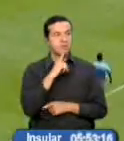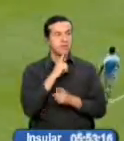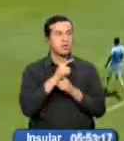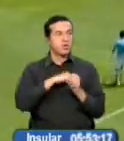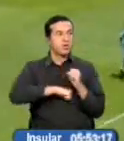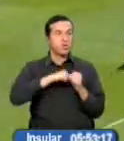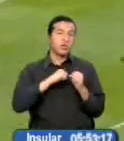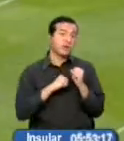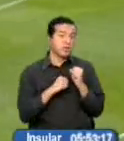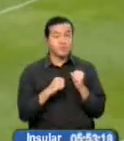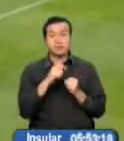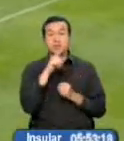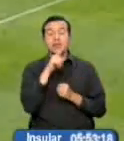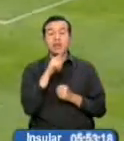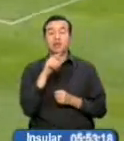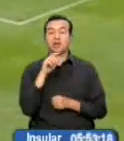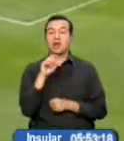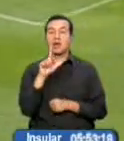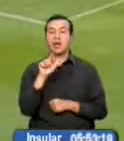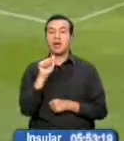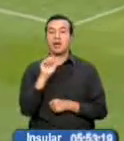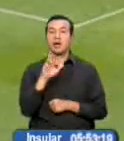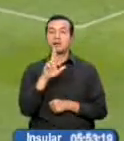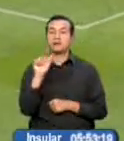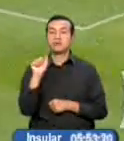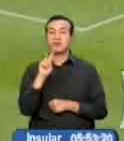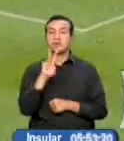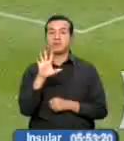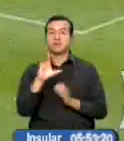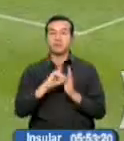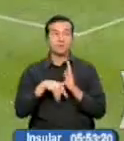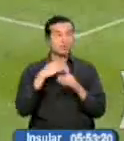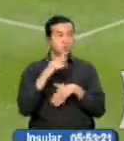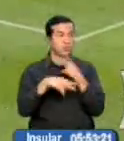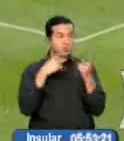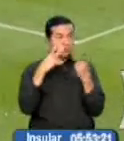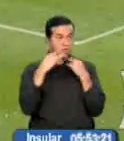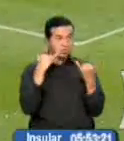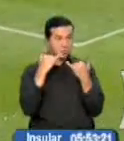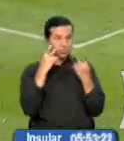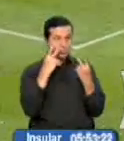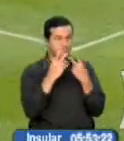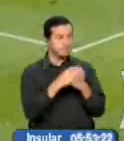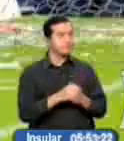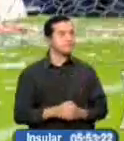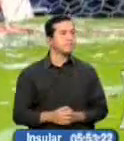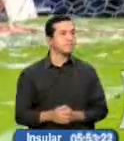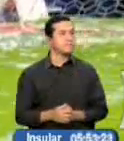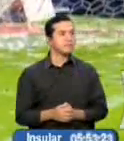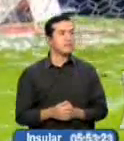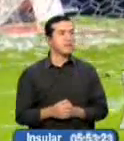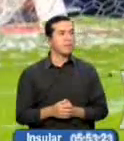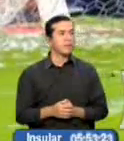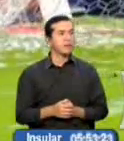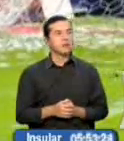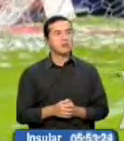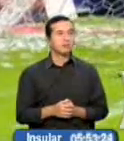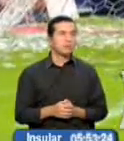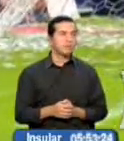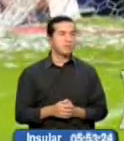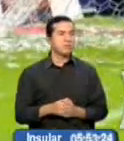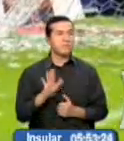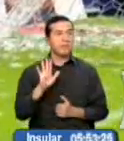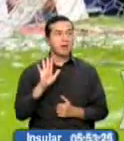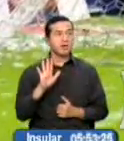de cabeza de Osvaldo Lastra a los 25 minutos. Y luego se da esta jugada, intenta cabecear Luis Miguel Escalada, pero pone la mano Carlos